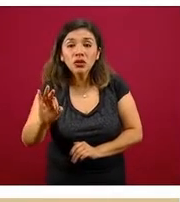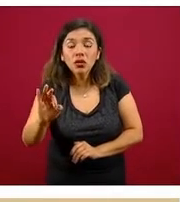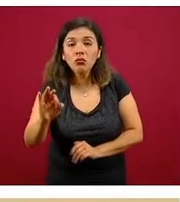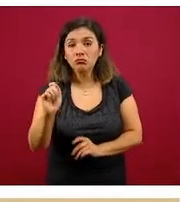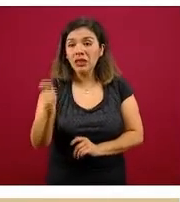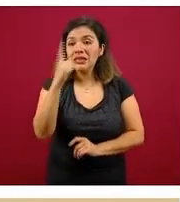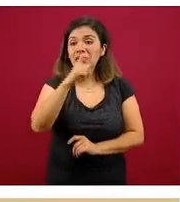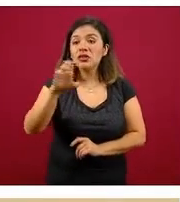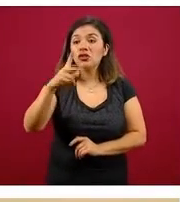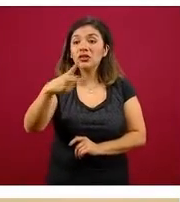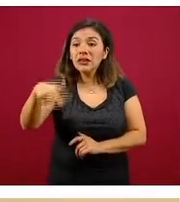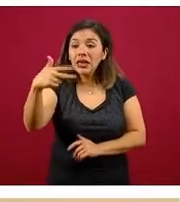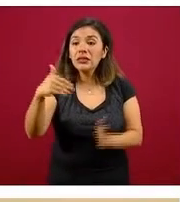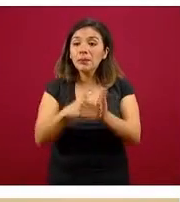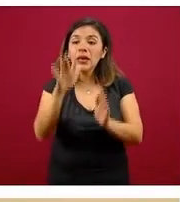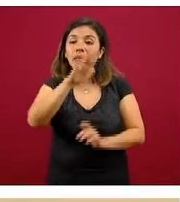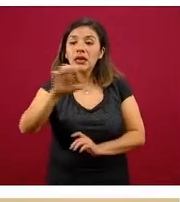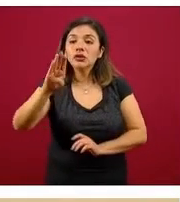decir,